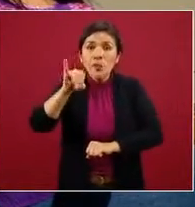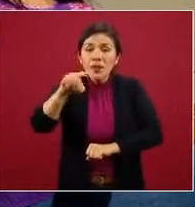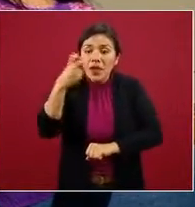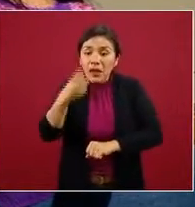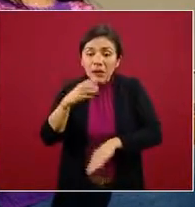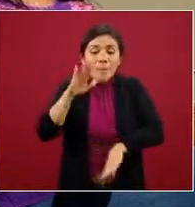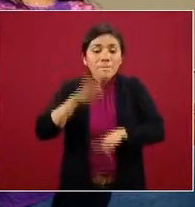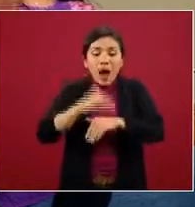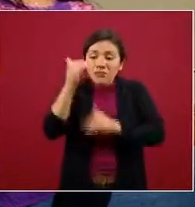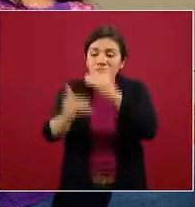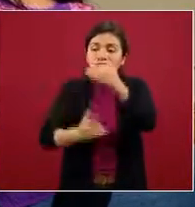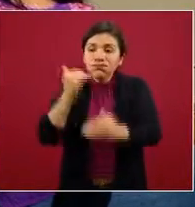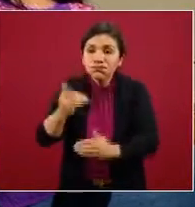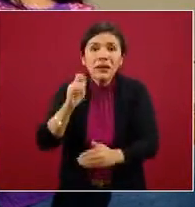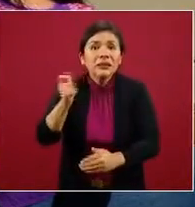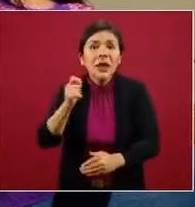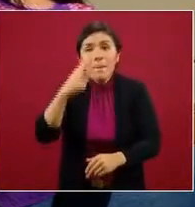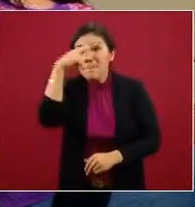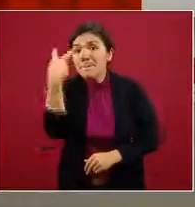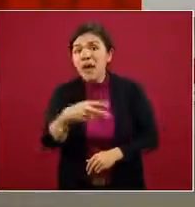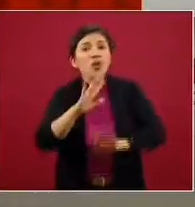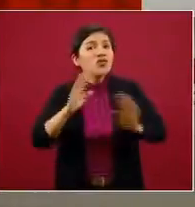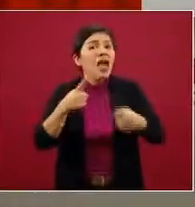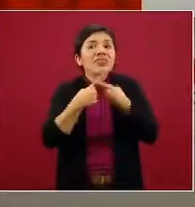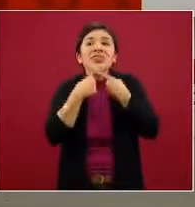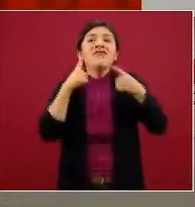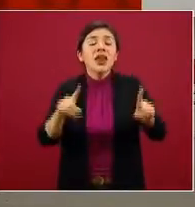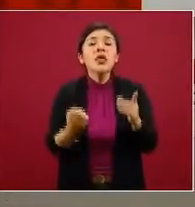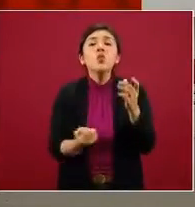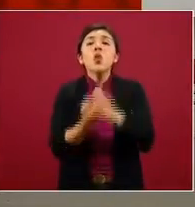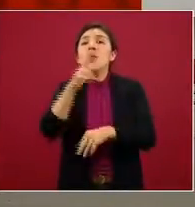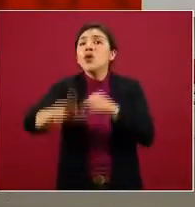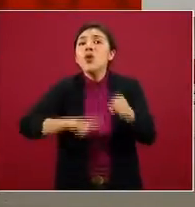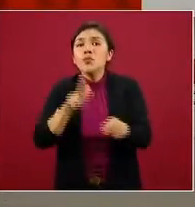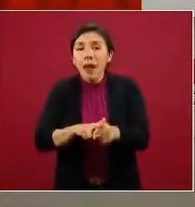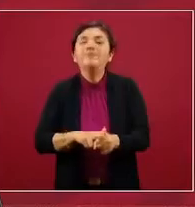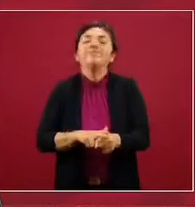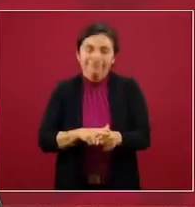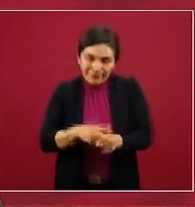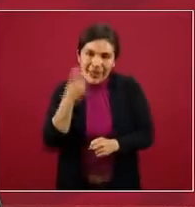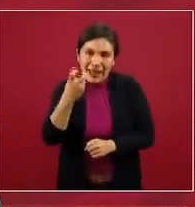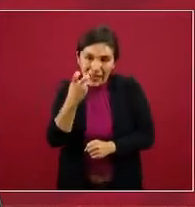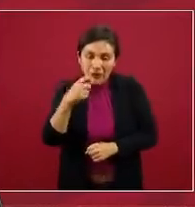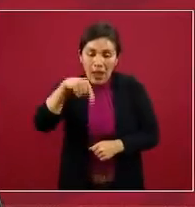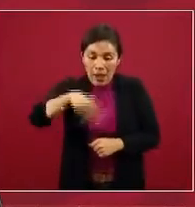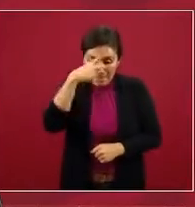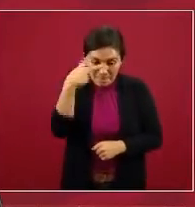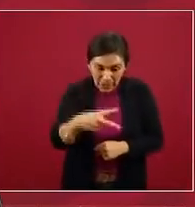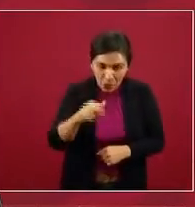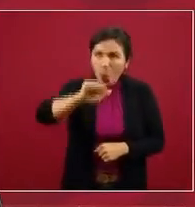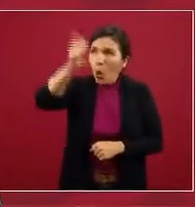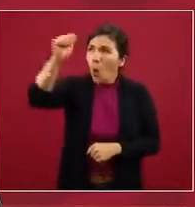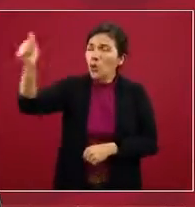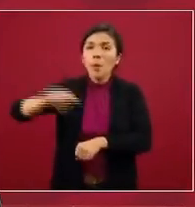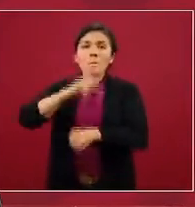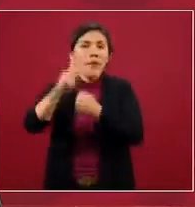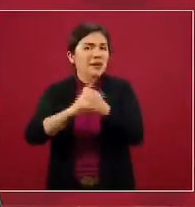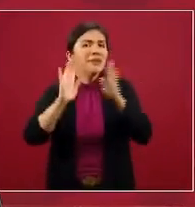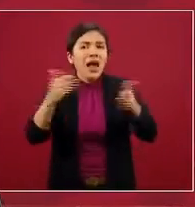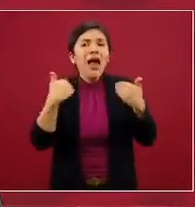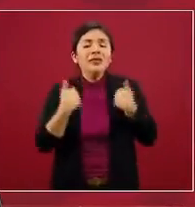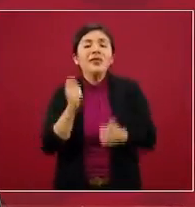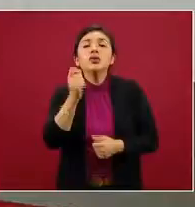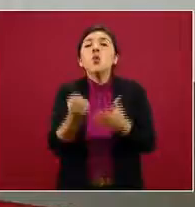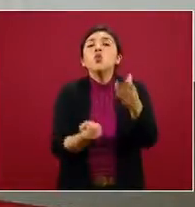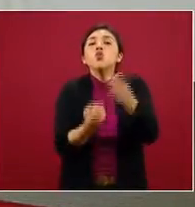Es otro México, es otra normalidad. Lo es. Por eso hablamos de nueva normalidad. No solo en México, en varios países se ha planteado el concepto de